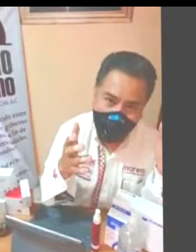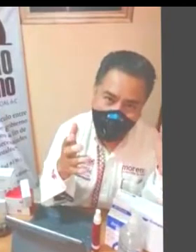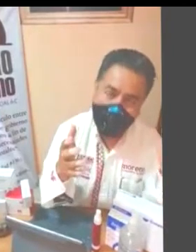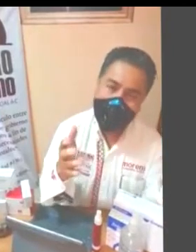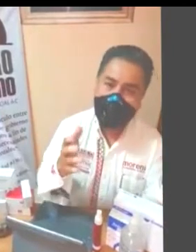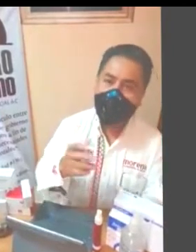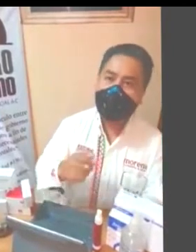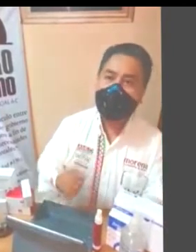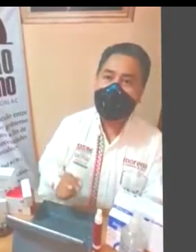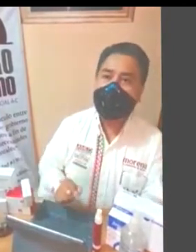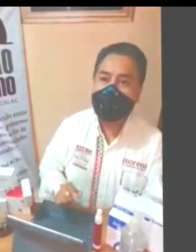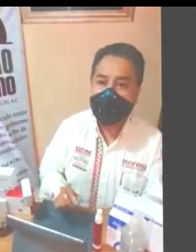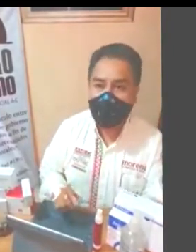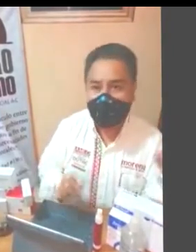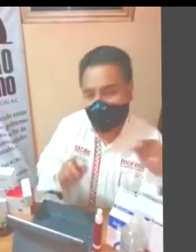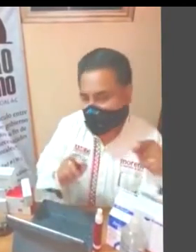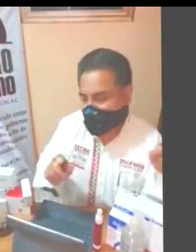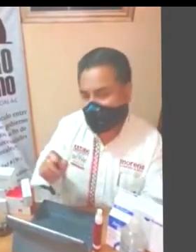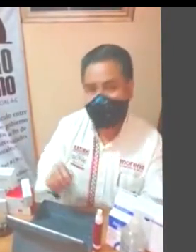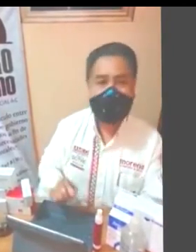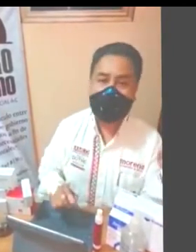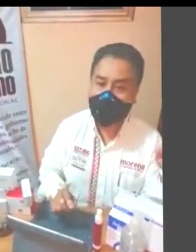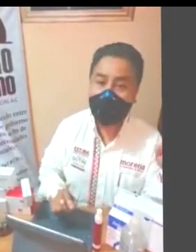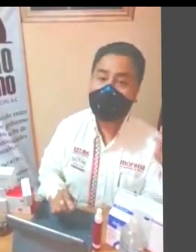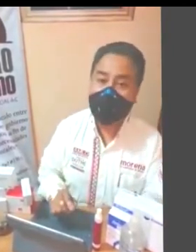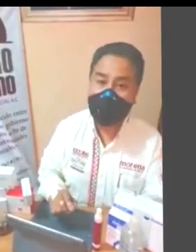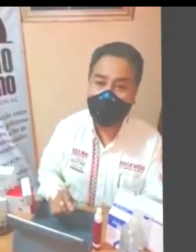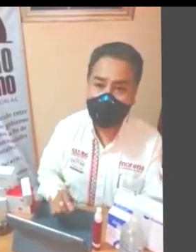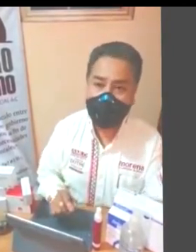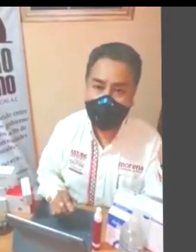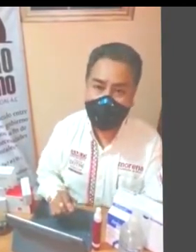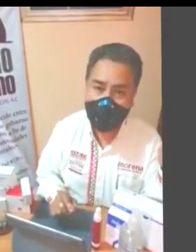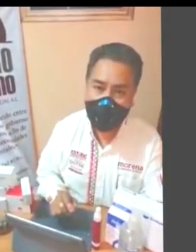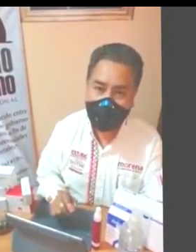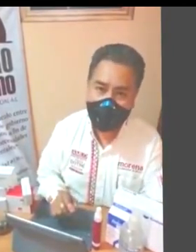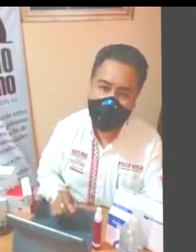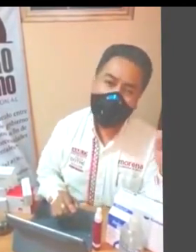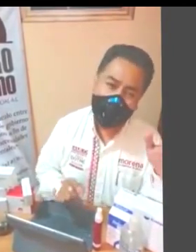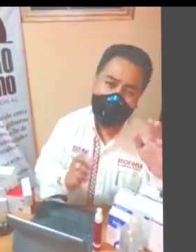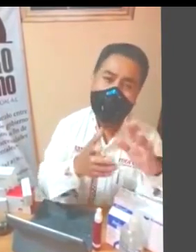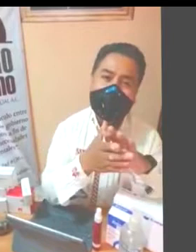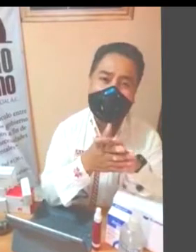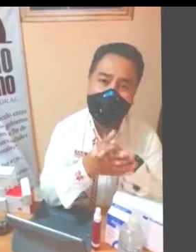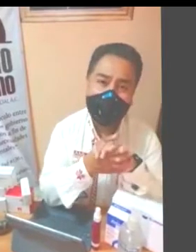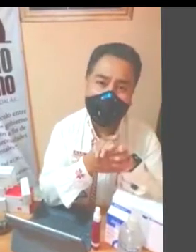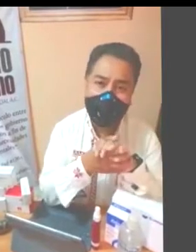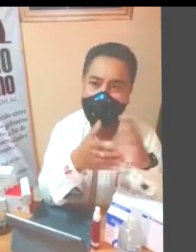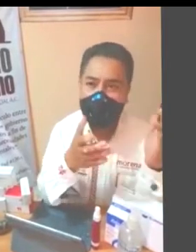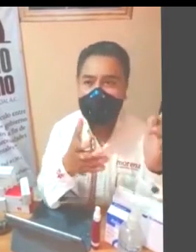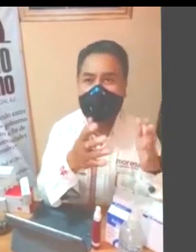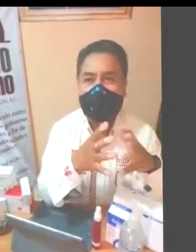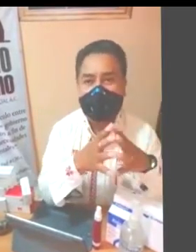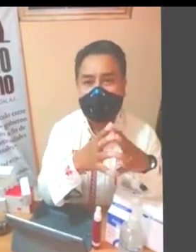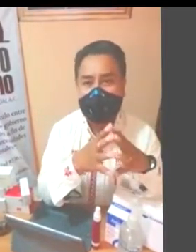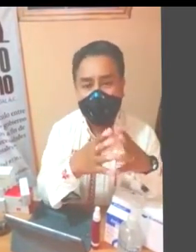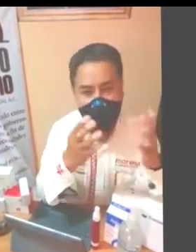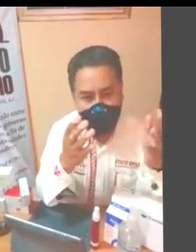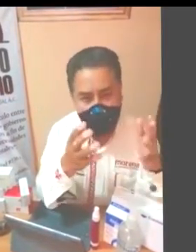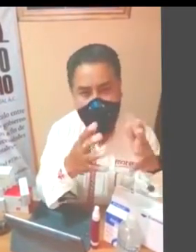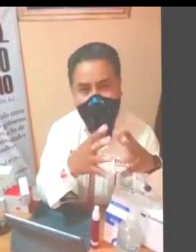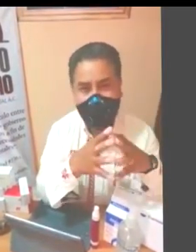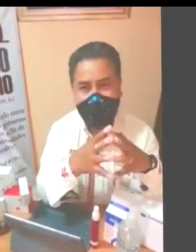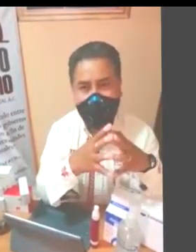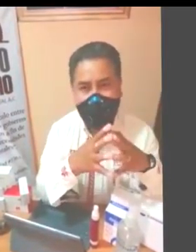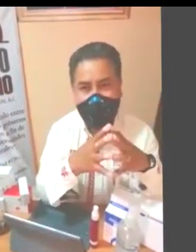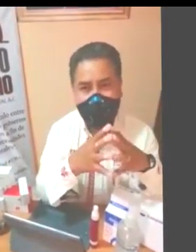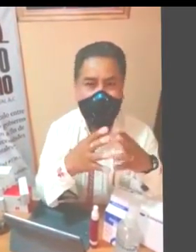llamar a la solidaridad a todas y a todos para con nuestros semejantes. Amigas, amigos, cuídense, cuiden a